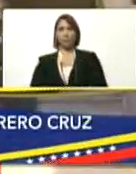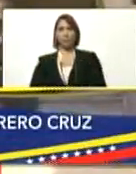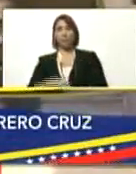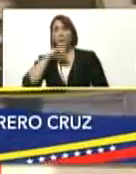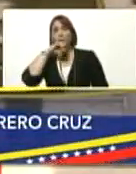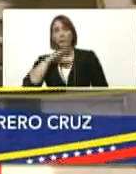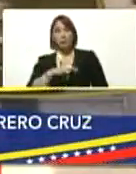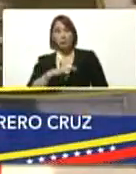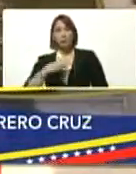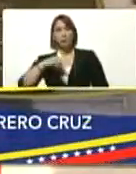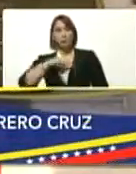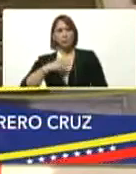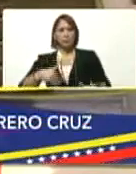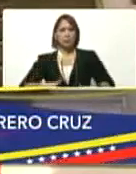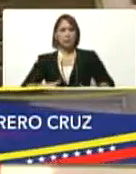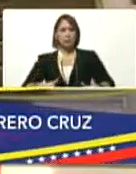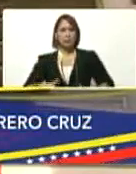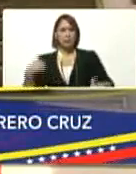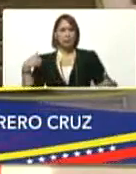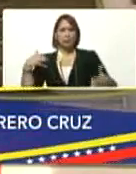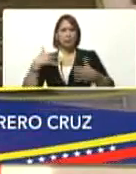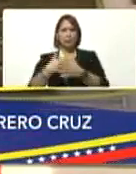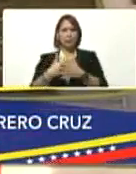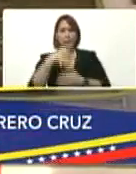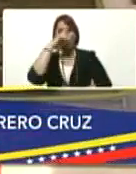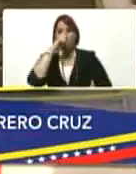histórica que hemos forjado durante estos años.